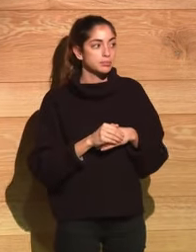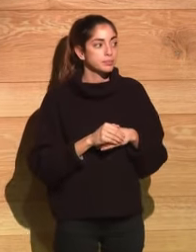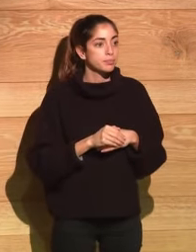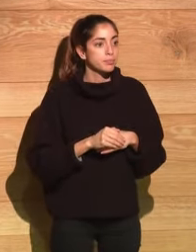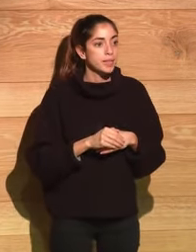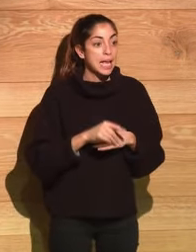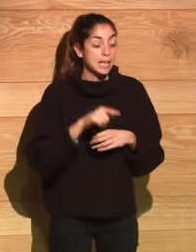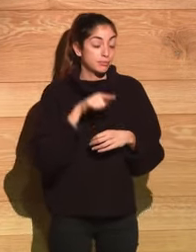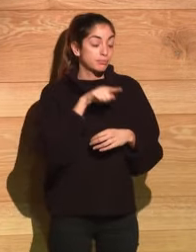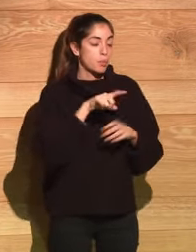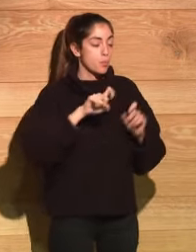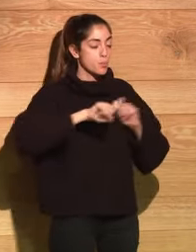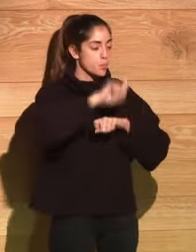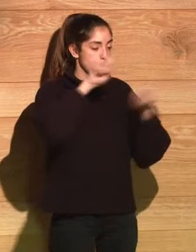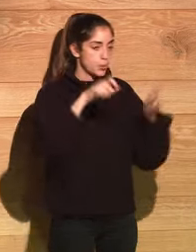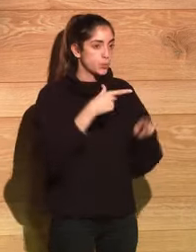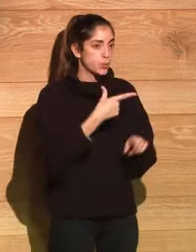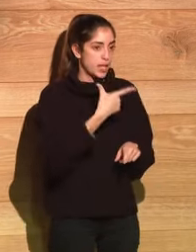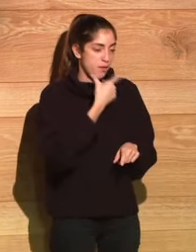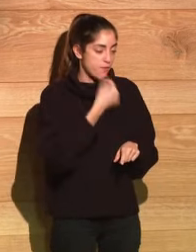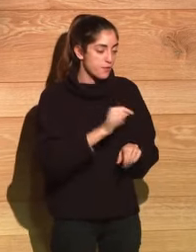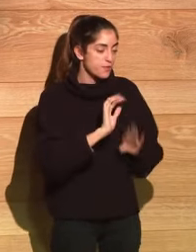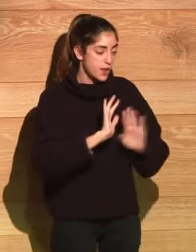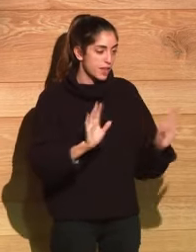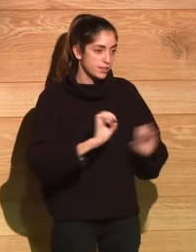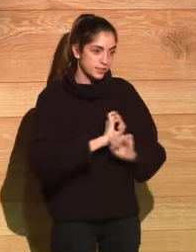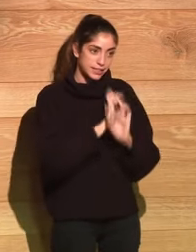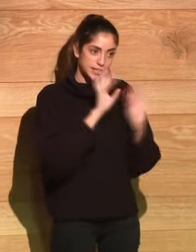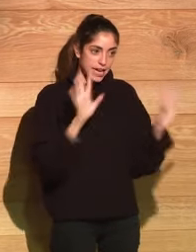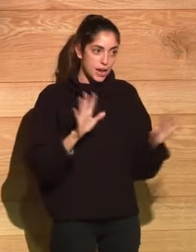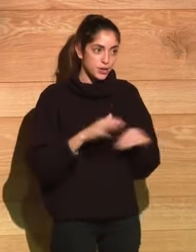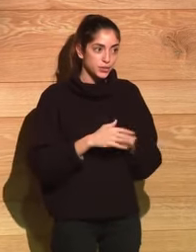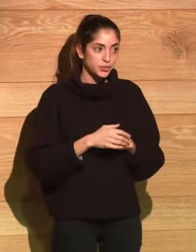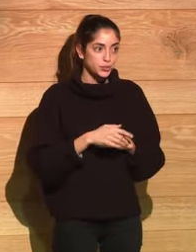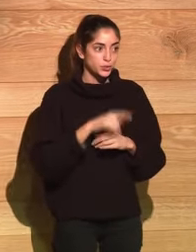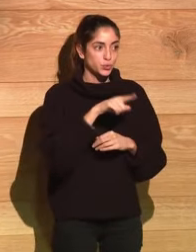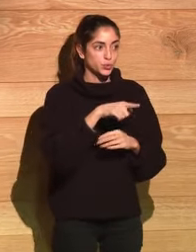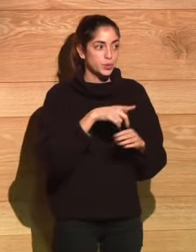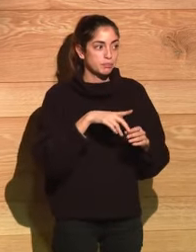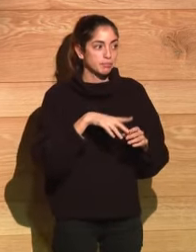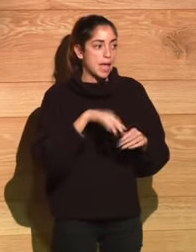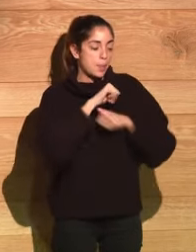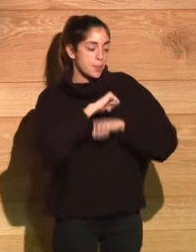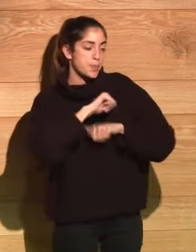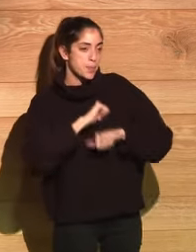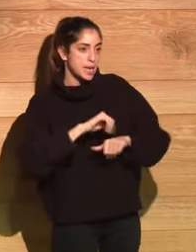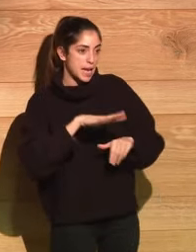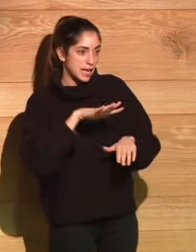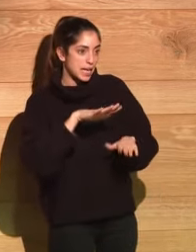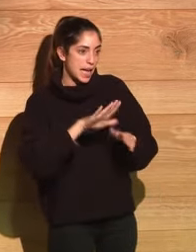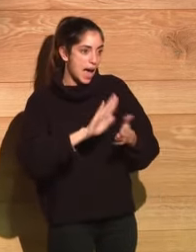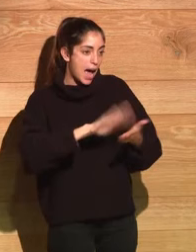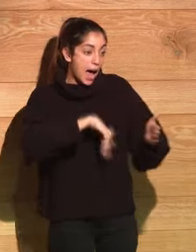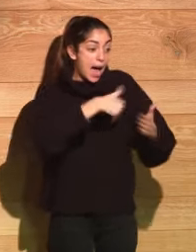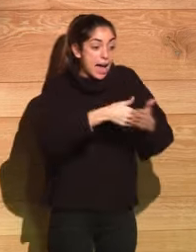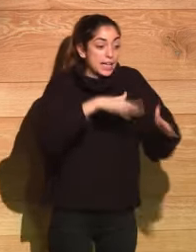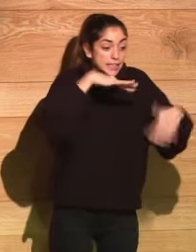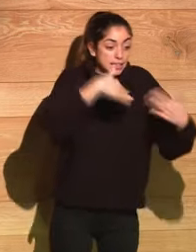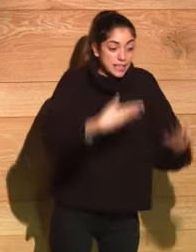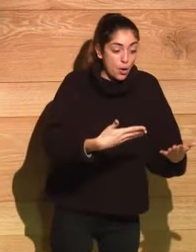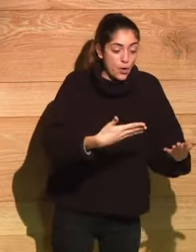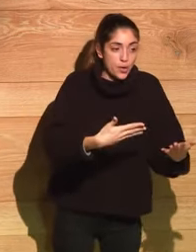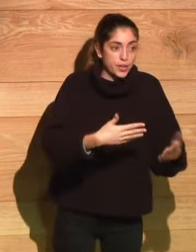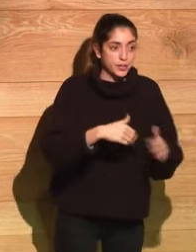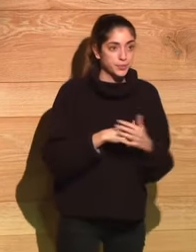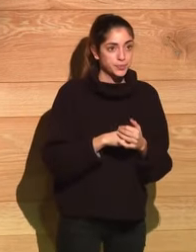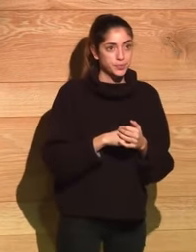Pregunta sencilla, claro. O sea, no, o sea, has esperado hasta ahora para estrujarnos bien.